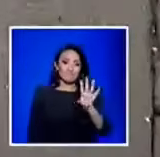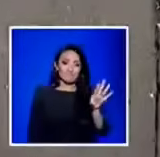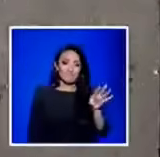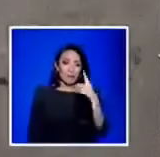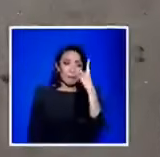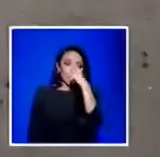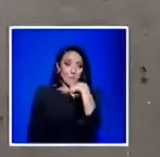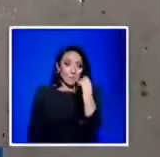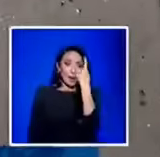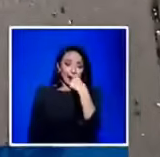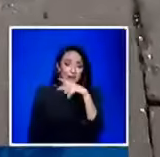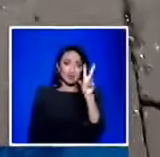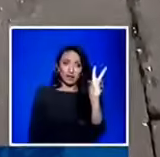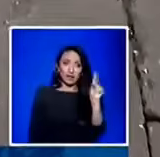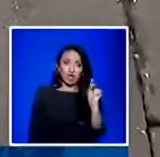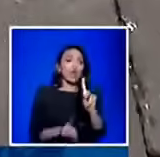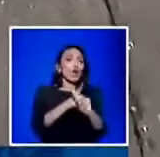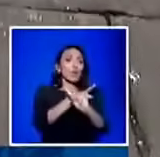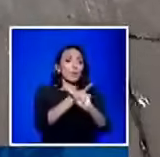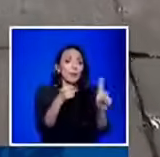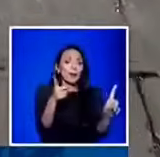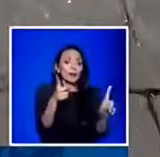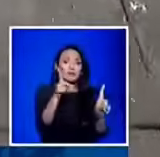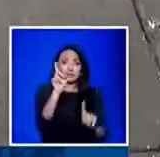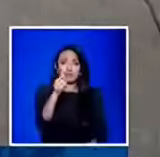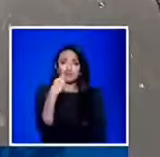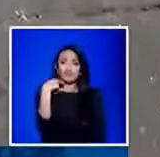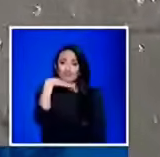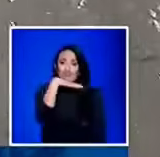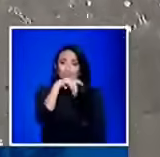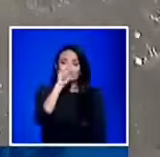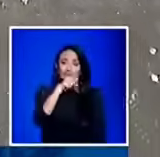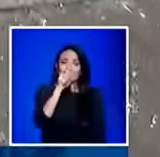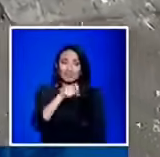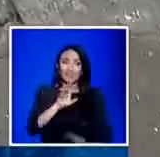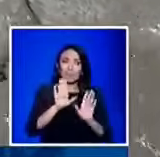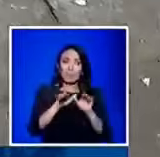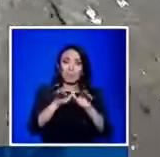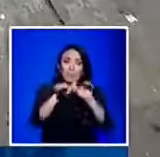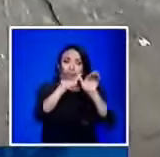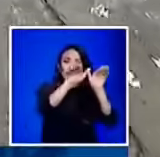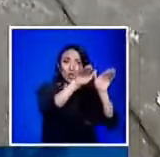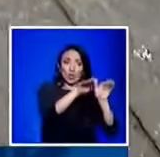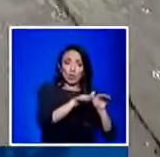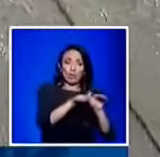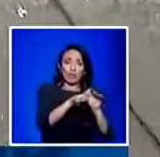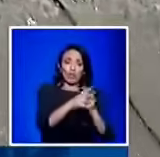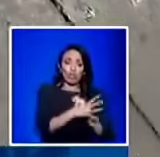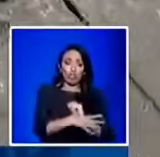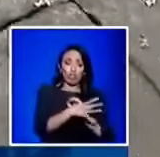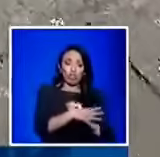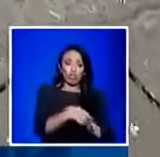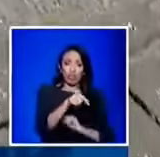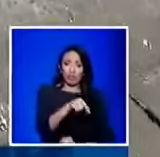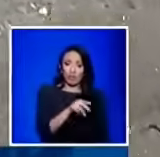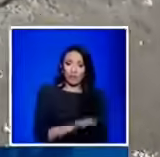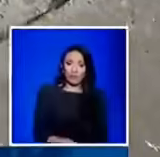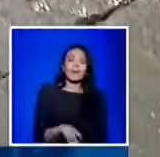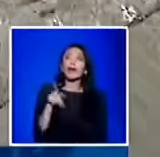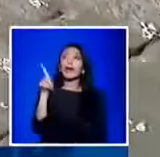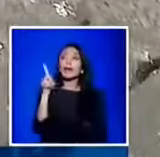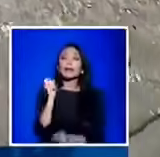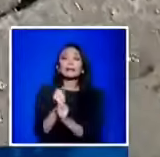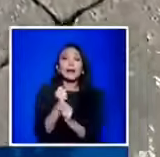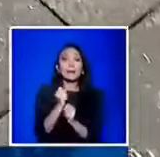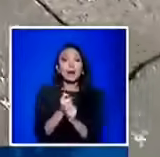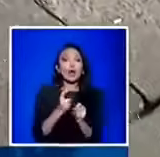aparentemente no es dañino, es bastante dañino para el patrimonio. Hablamos con Tania Egas, ella es restauradora,